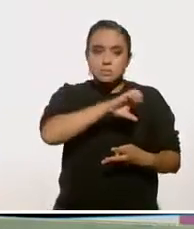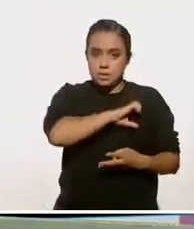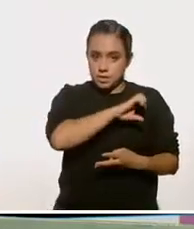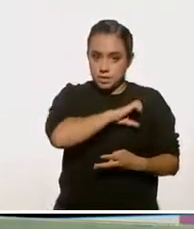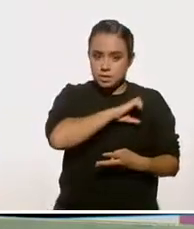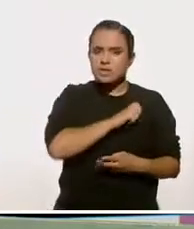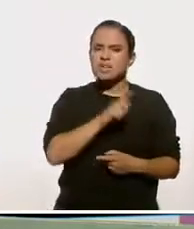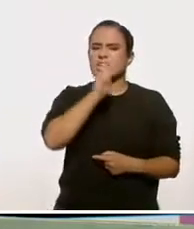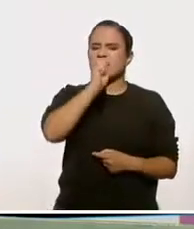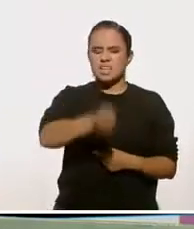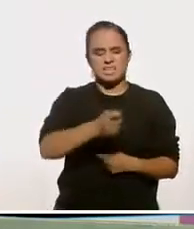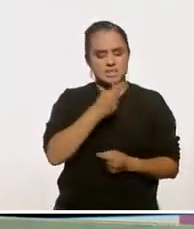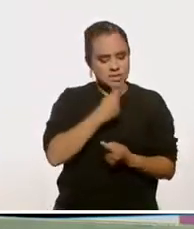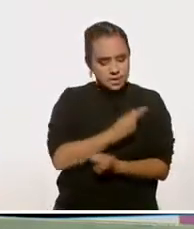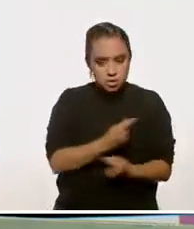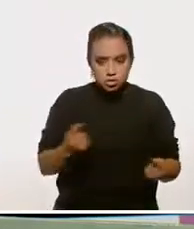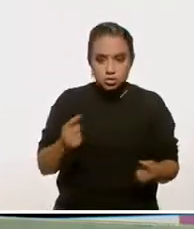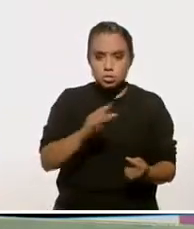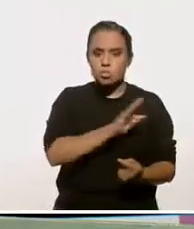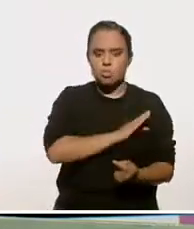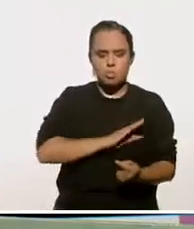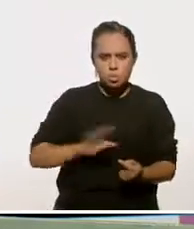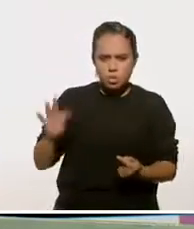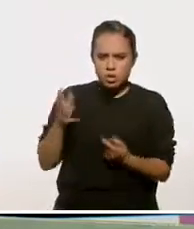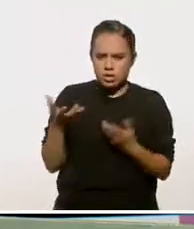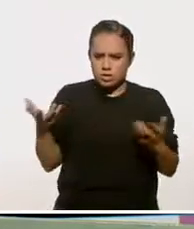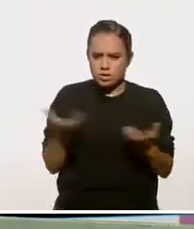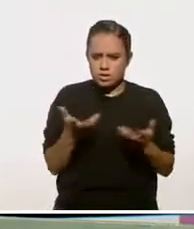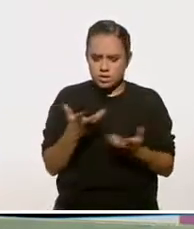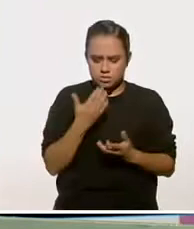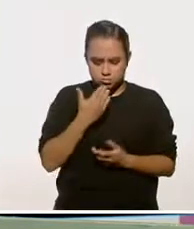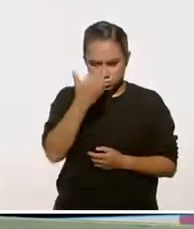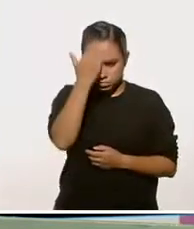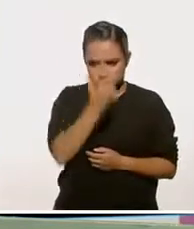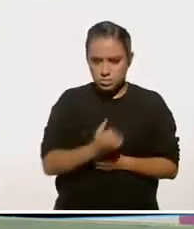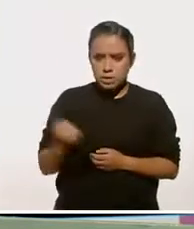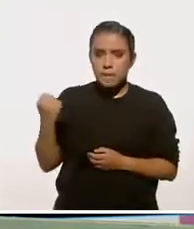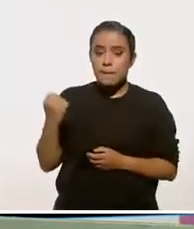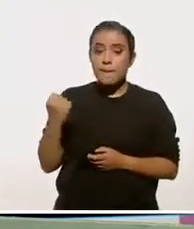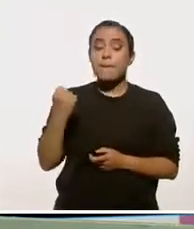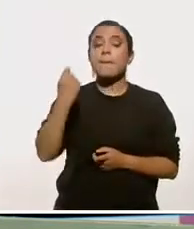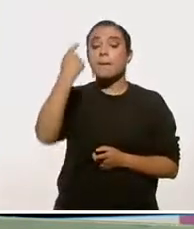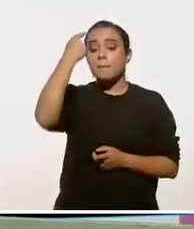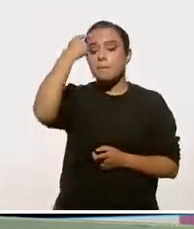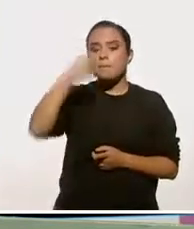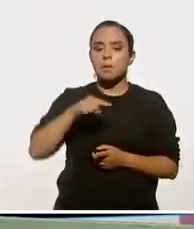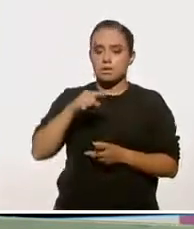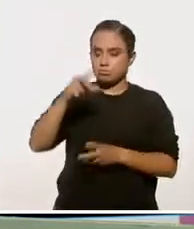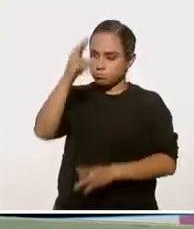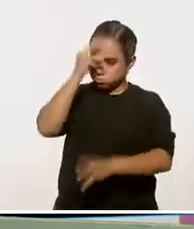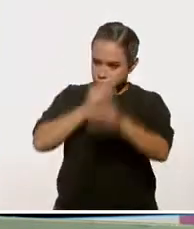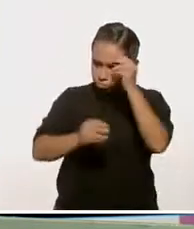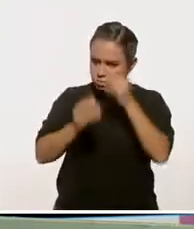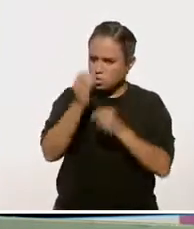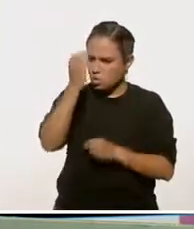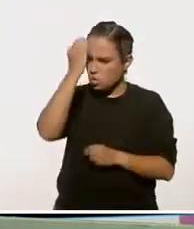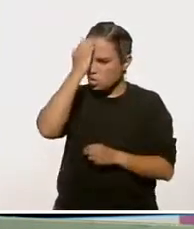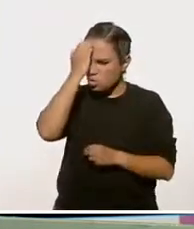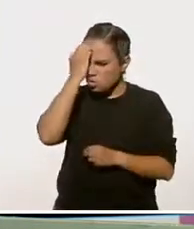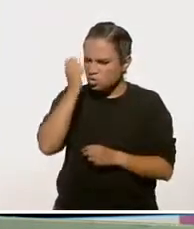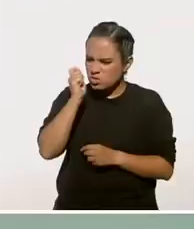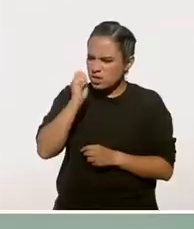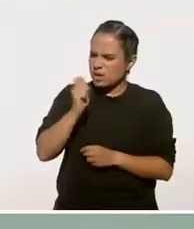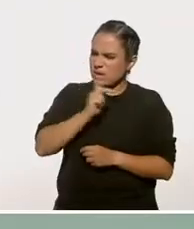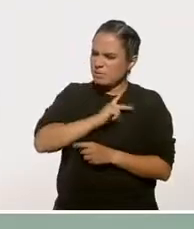Que los niños y las niñas puedan tener la capacidad y la habilidad para poder aprender, conocer, explorar